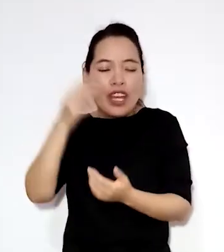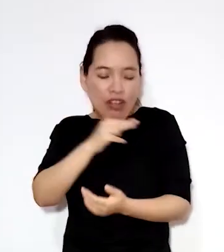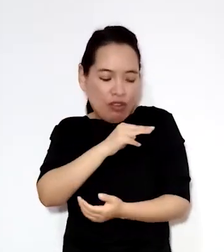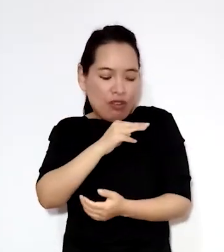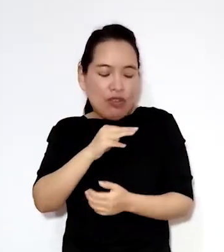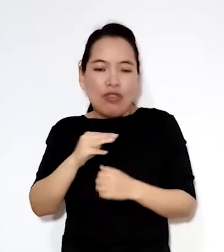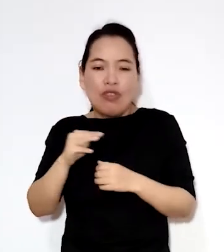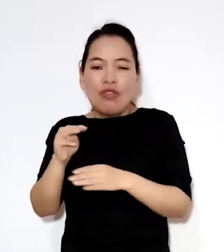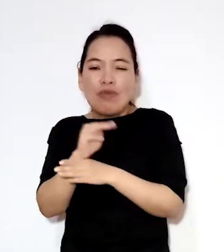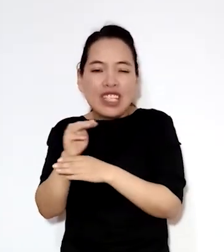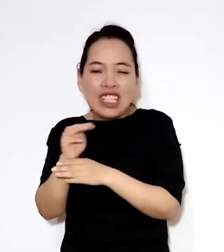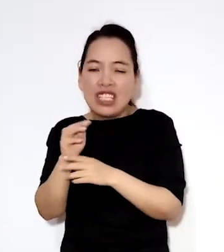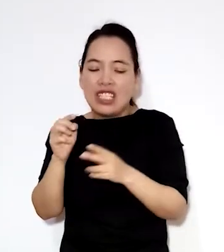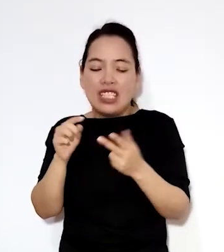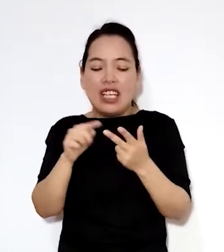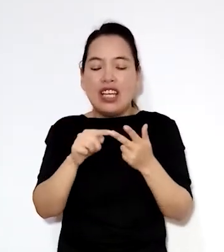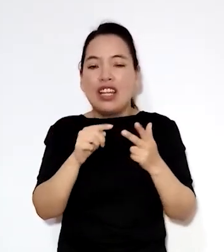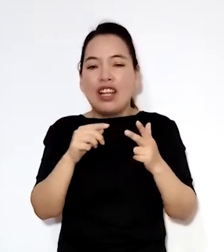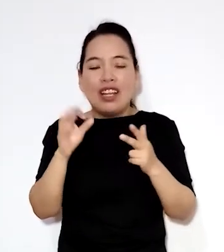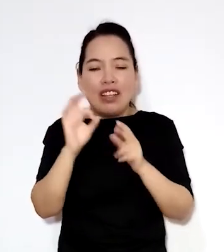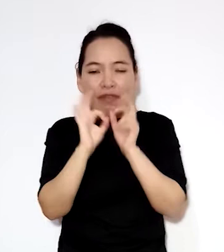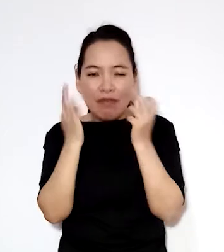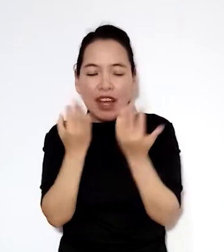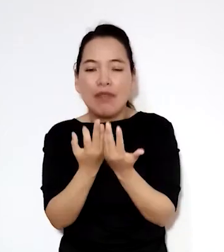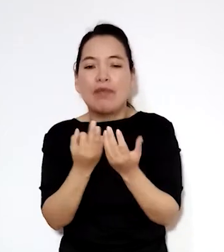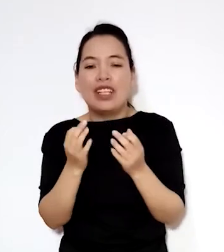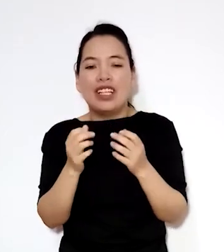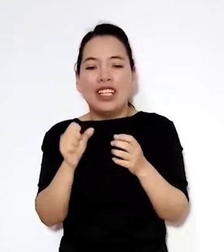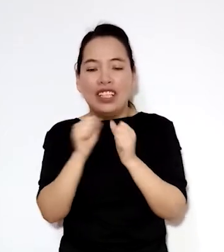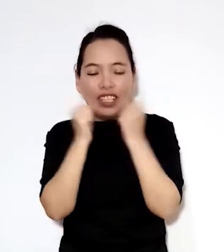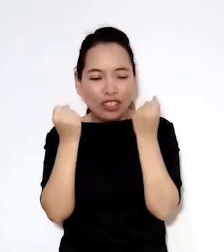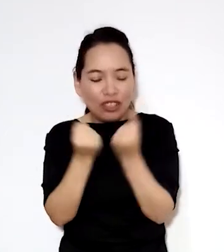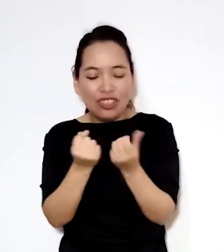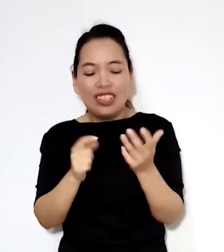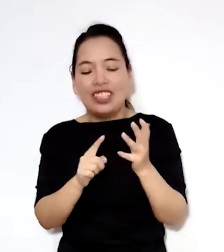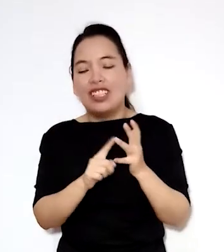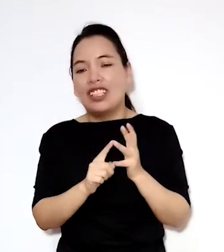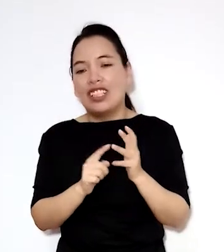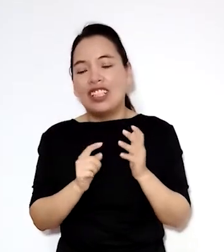donde los distintos ministerios de un país, donde las familias,